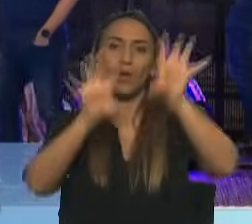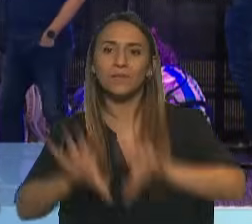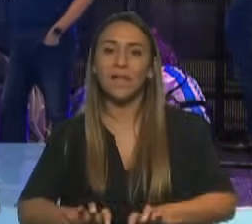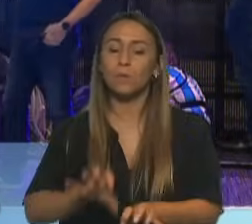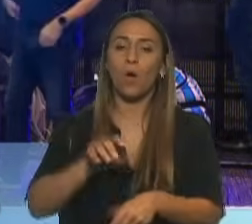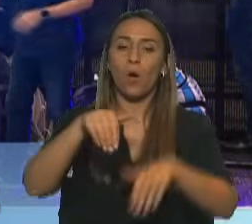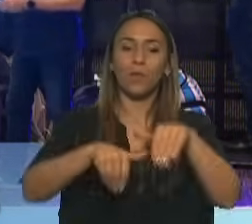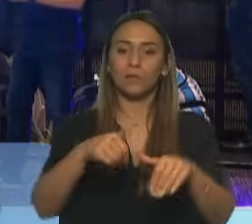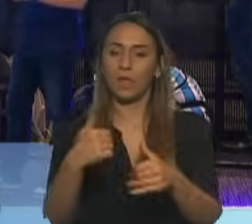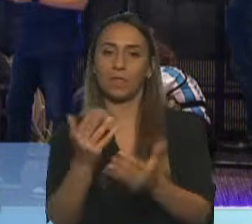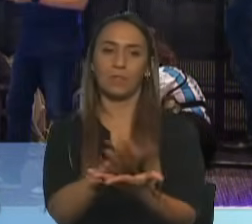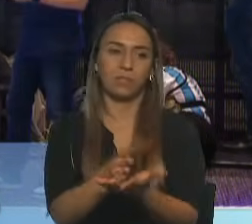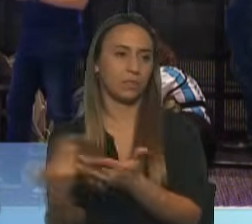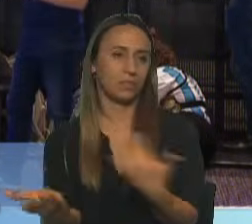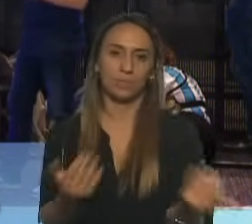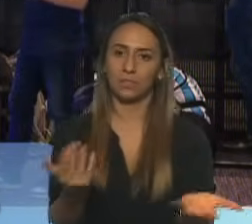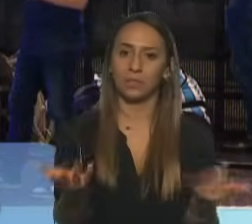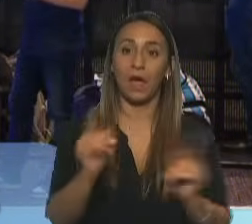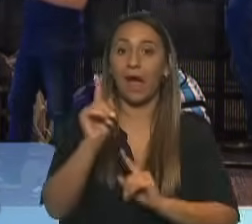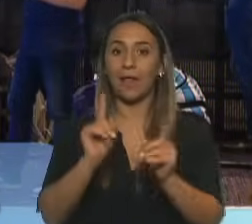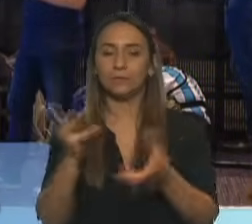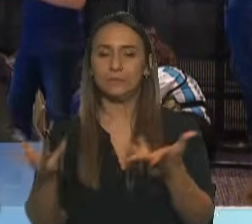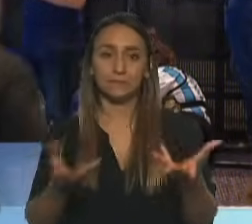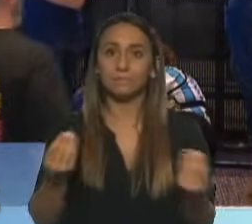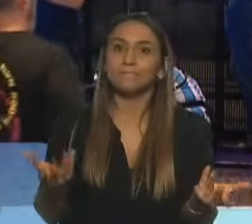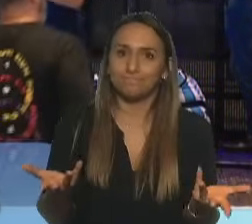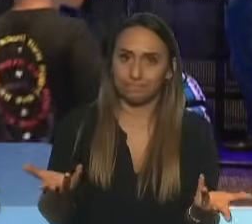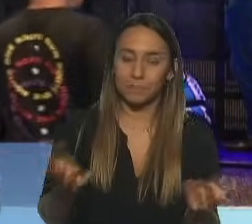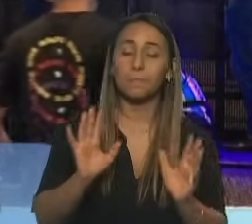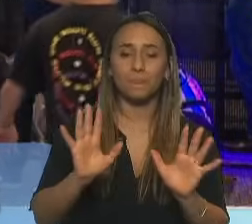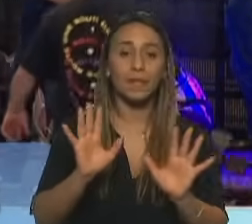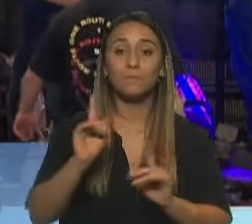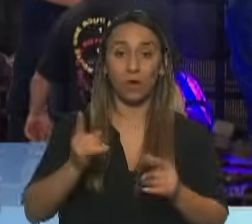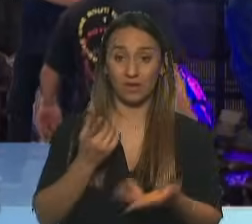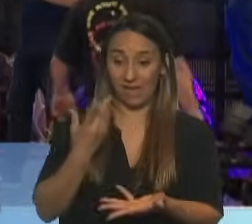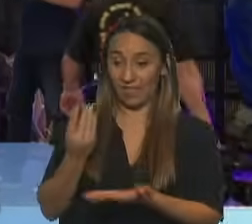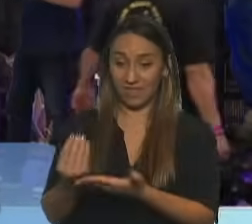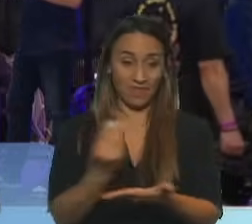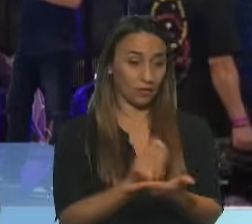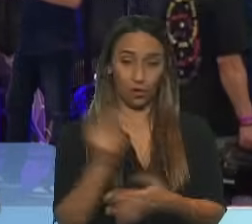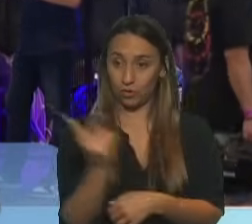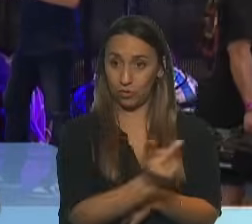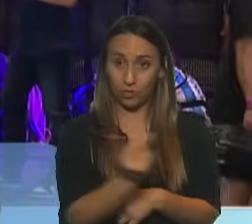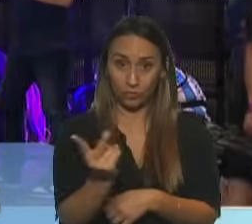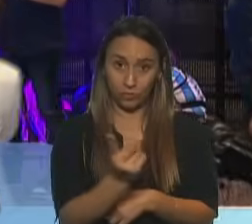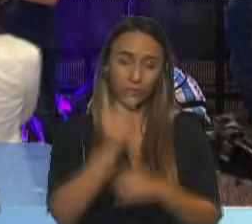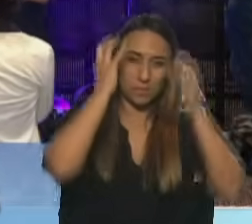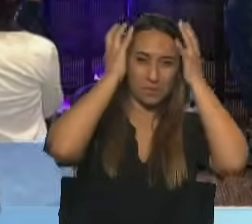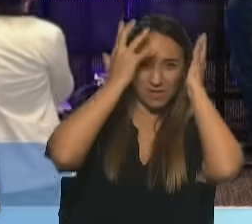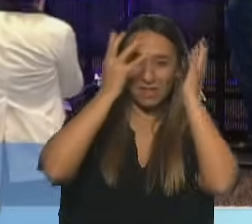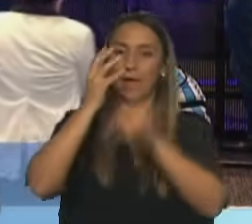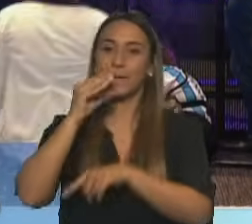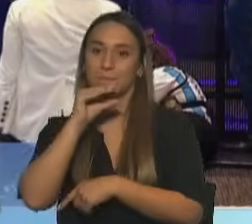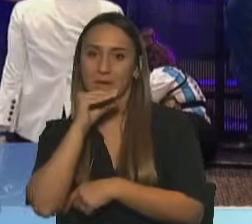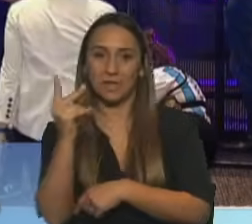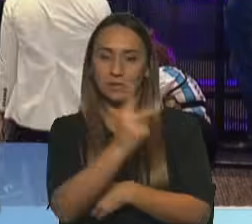libre por las opciones que no ingresaron al balotaje y en donde los candidatos pusieron absolutamente toda la energía de